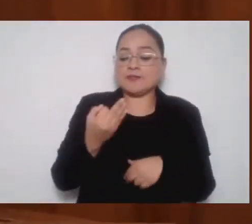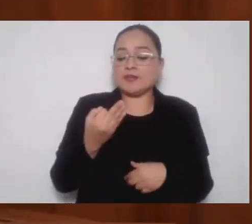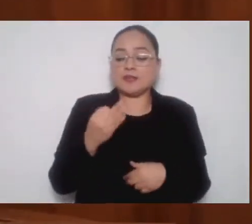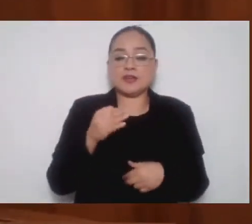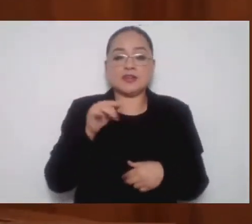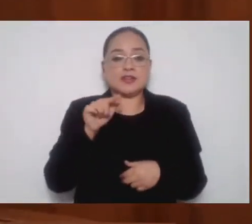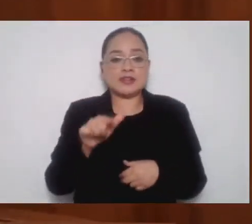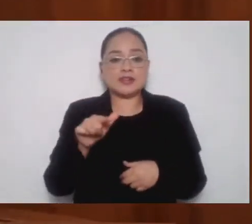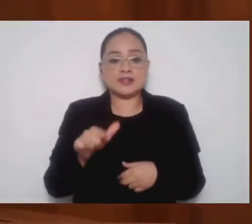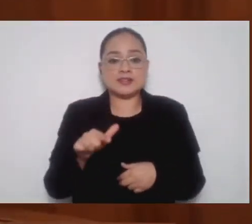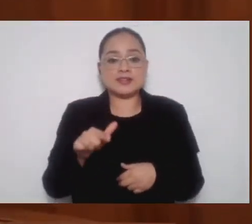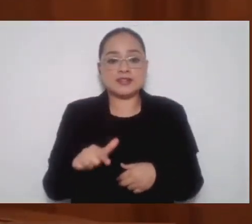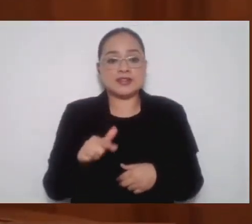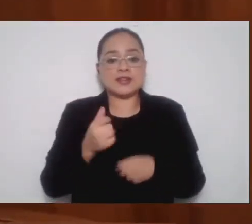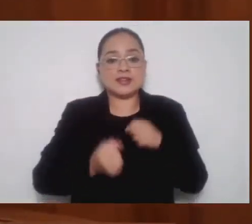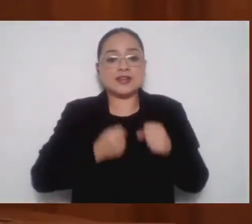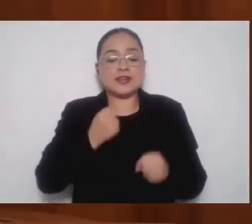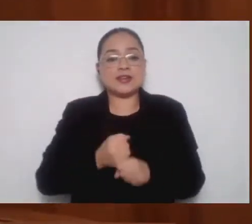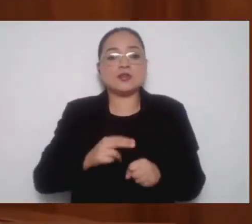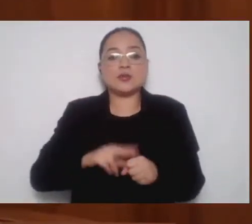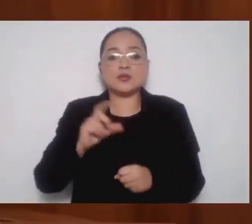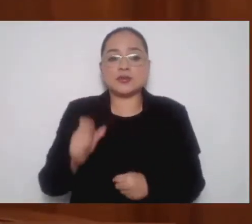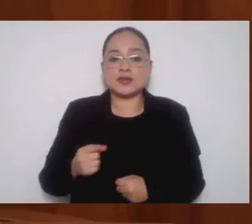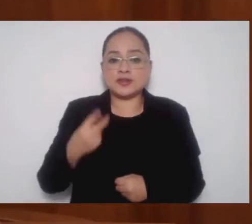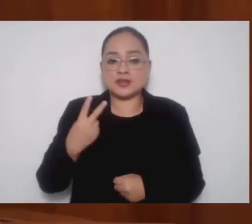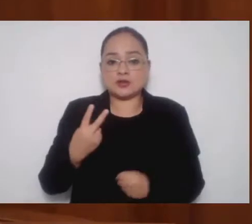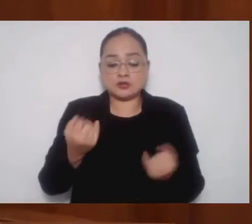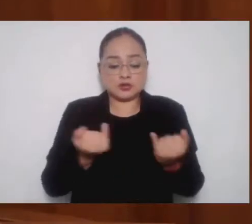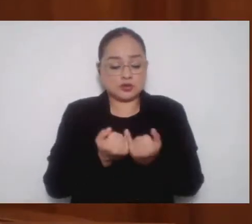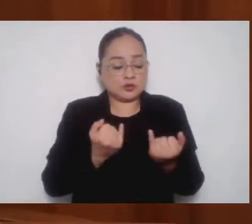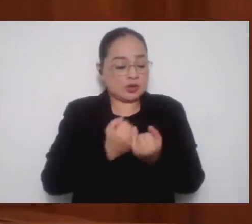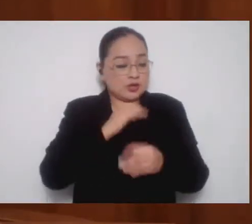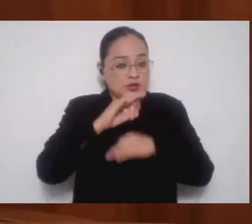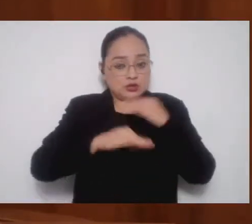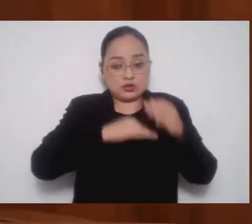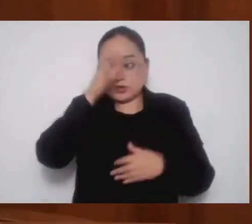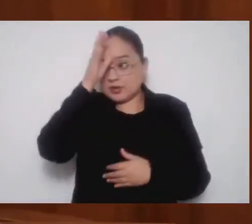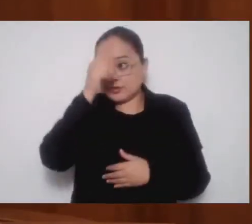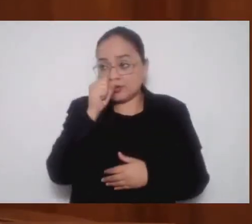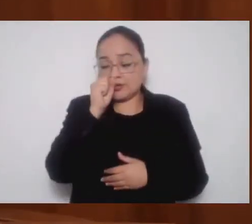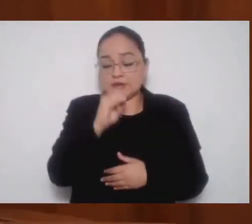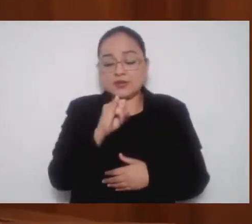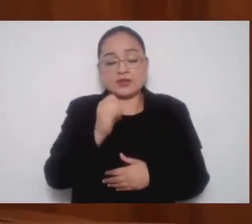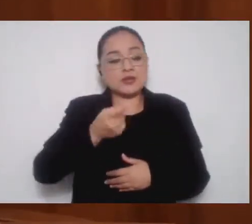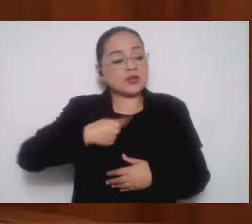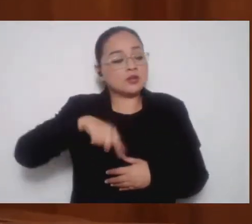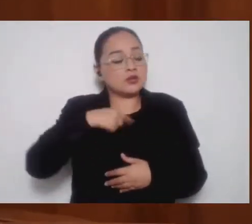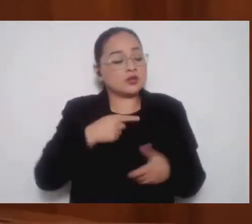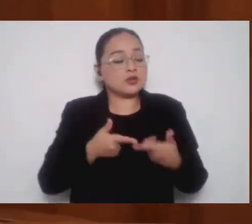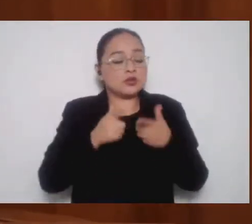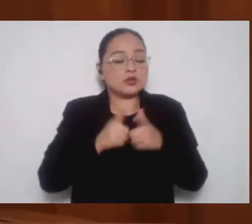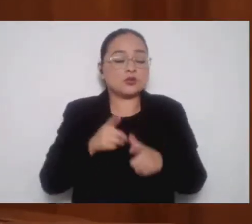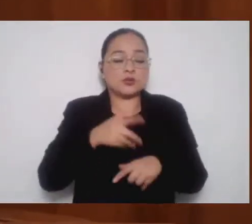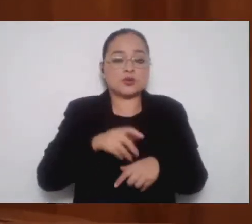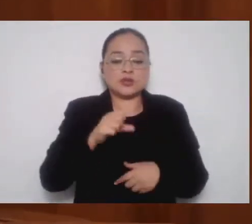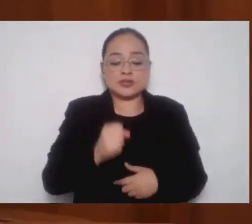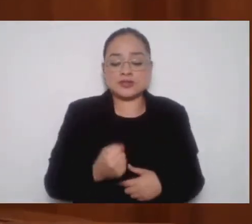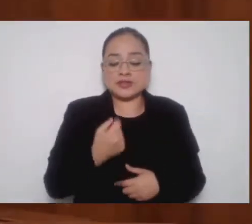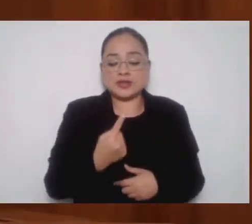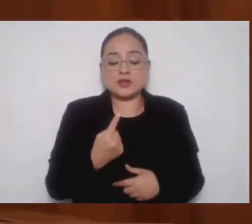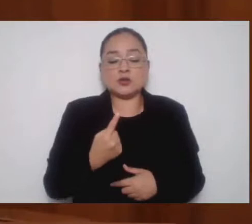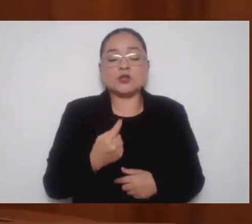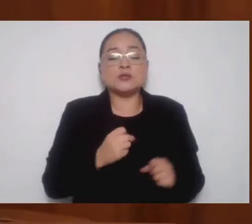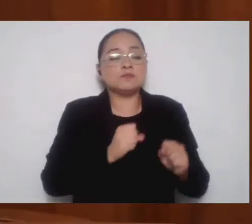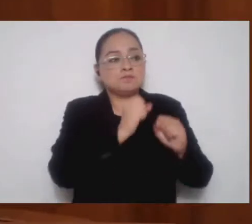17 de febrero de 2022 y por unanimidad de votos, la 61 legislatura